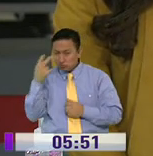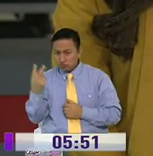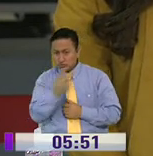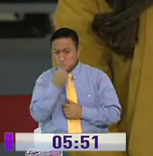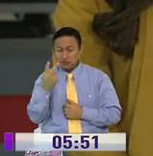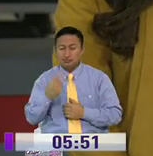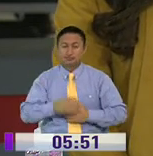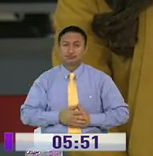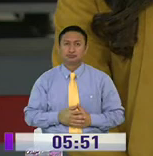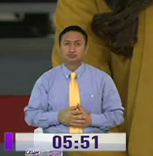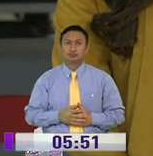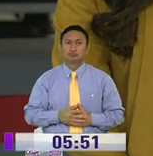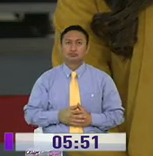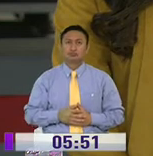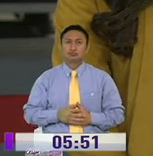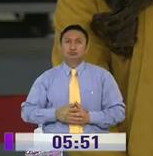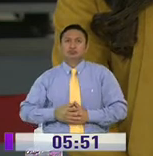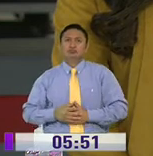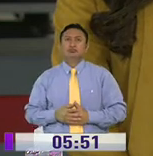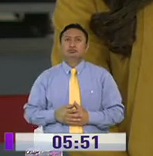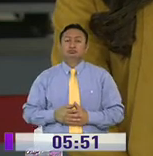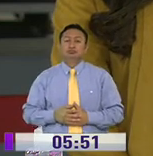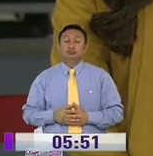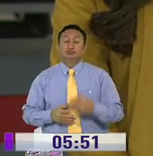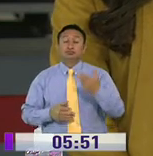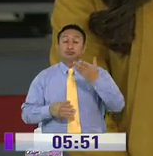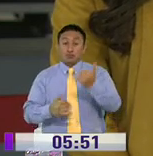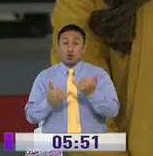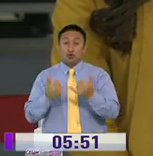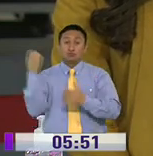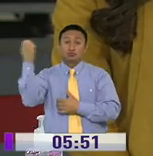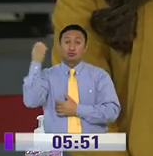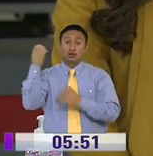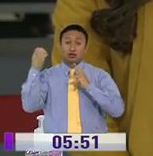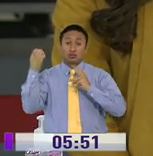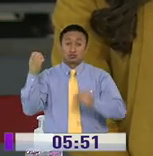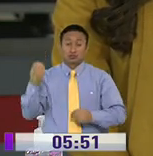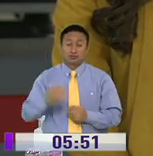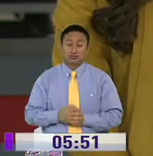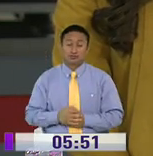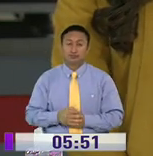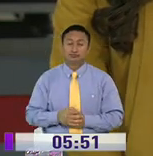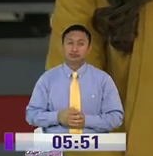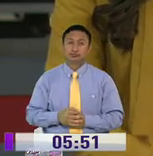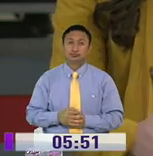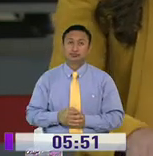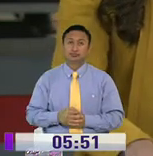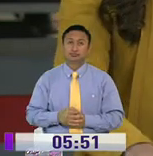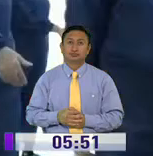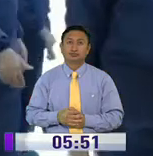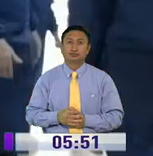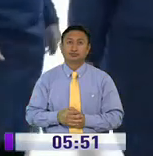de equipos de protección para dicha casa de salud ante la emergencia sanitaria que vivimos.